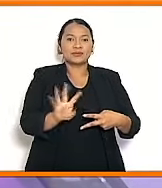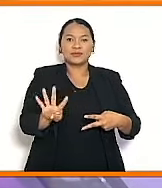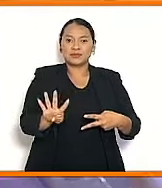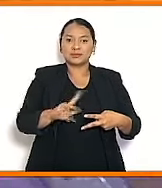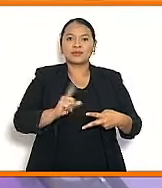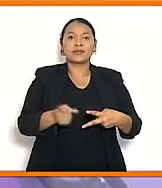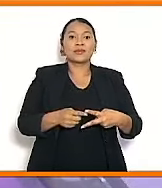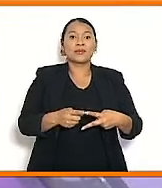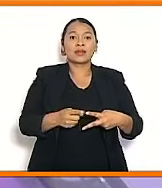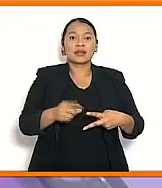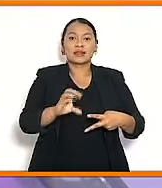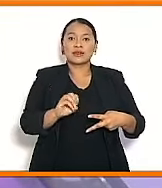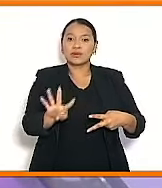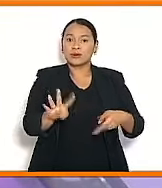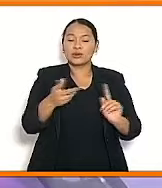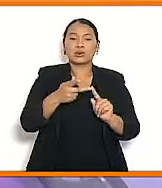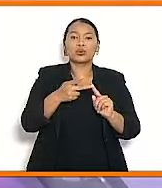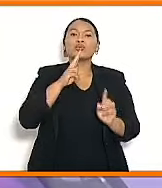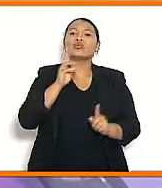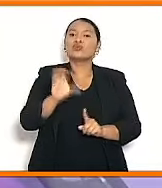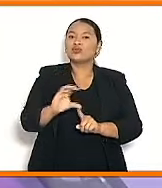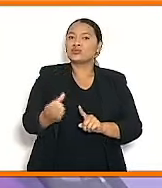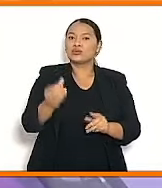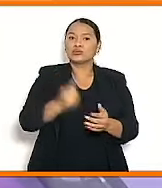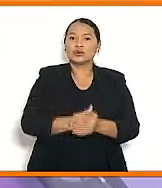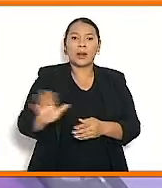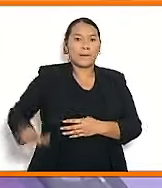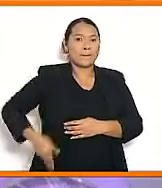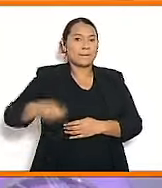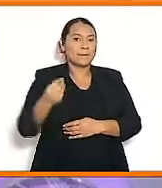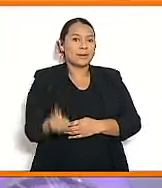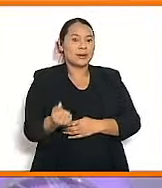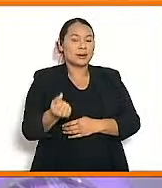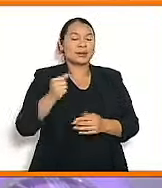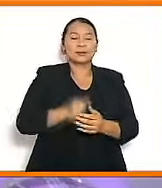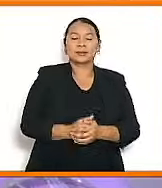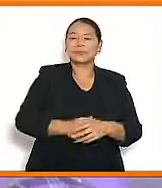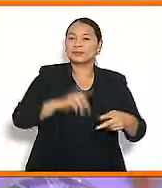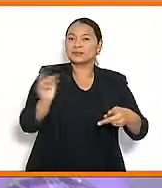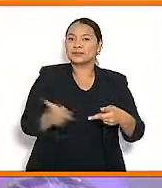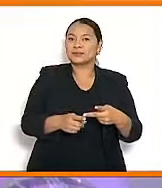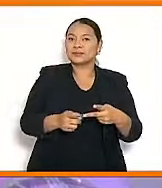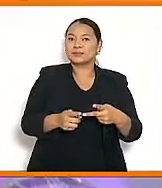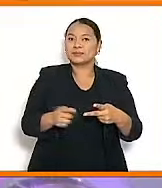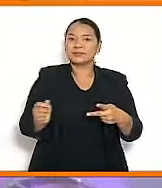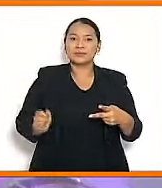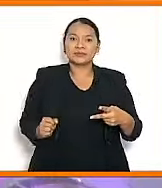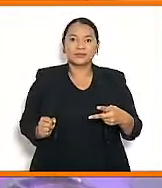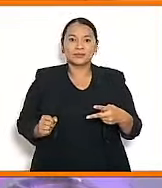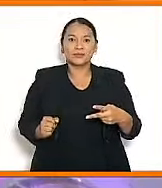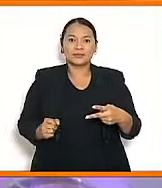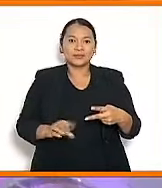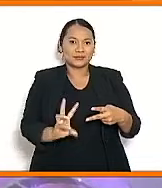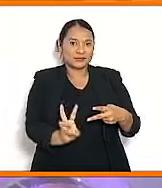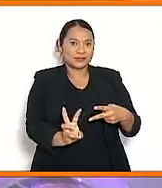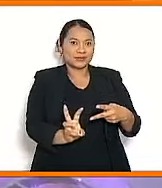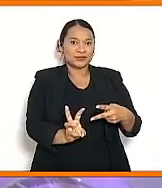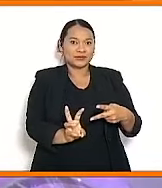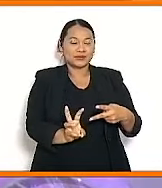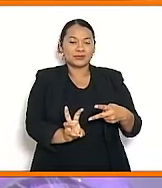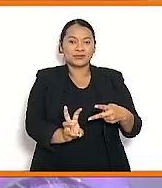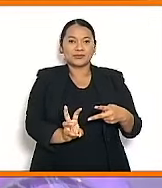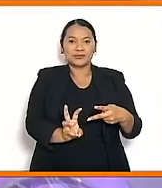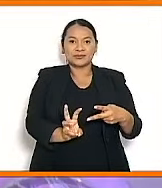4, número ganador 04 con su catrachada Chucho en posición 2, su primer dígito. 6,